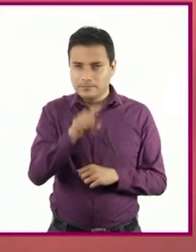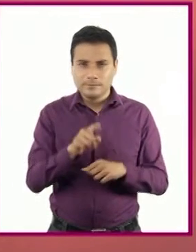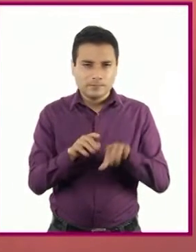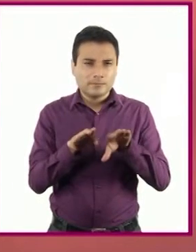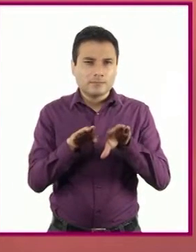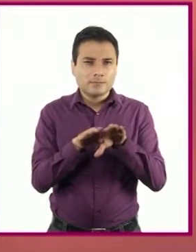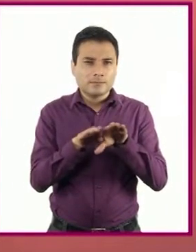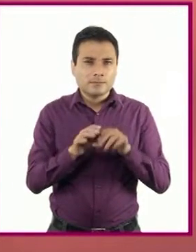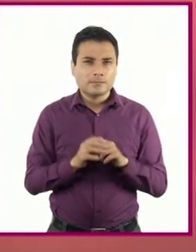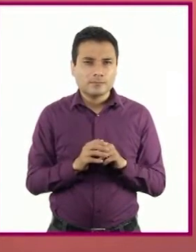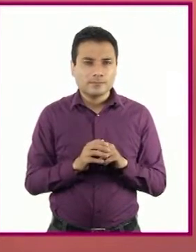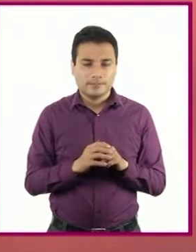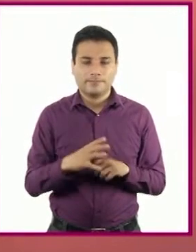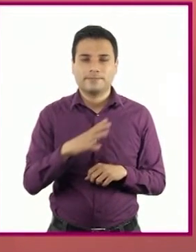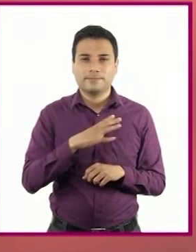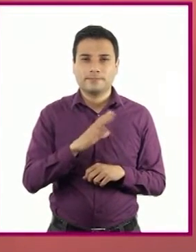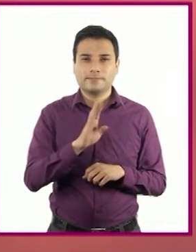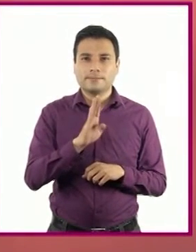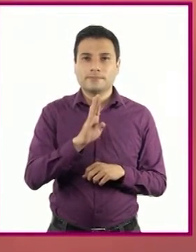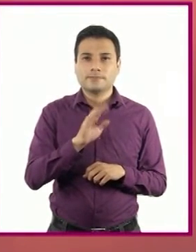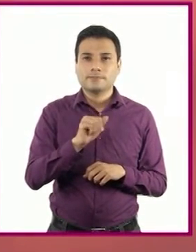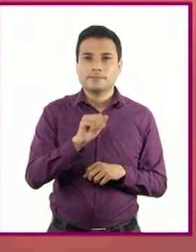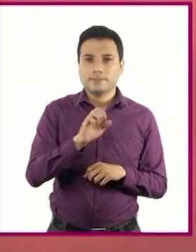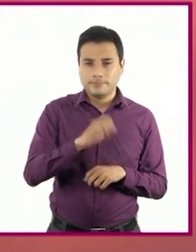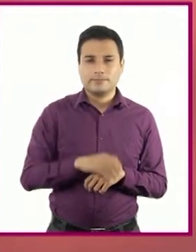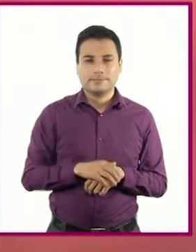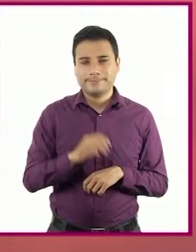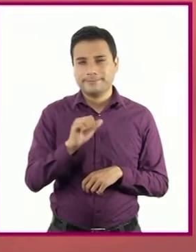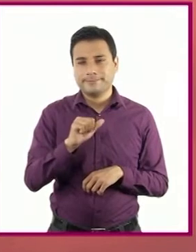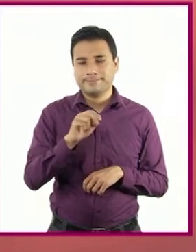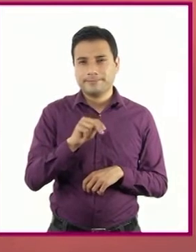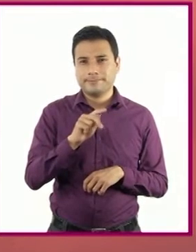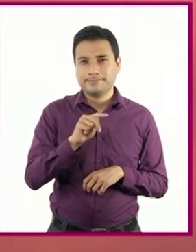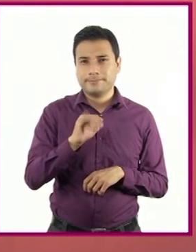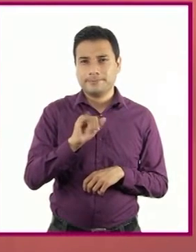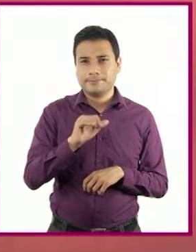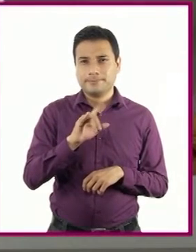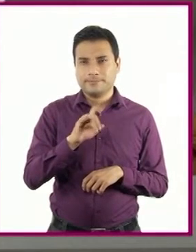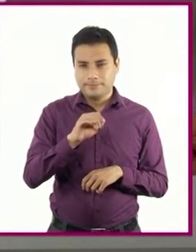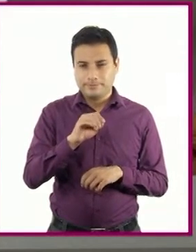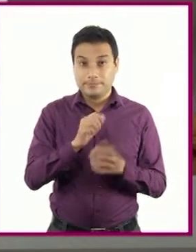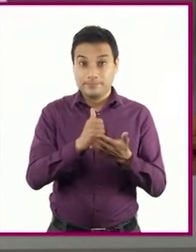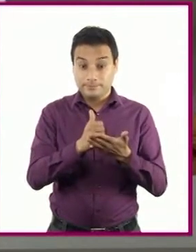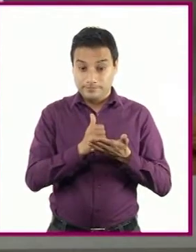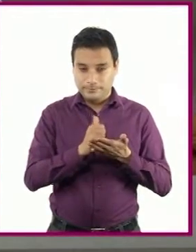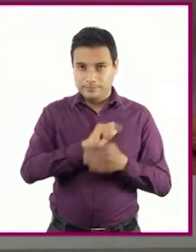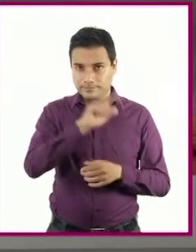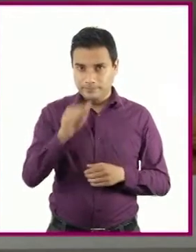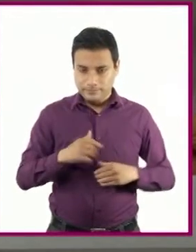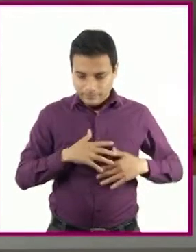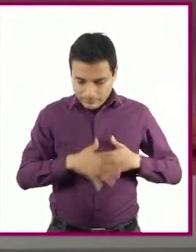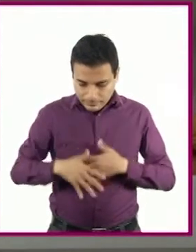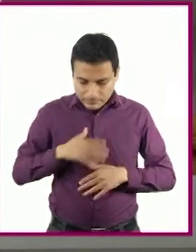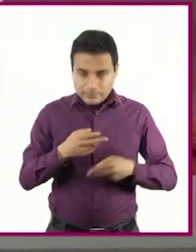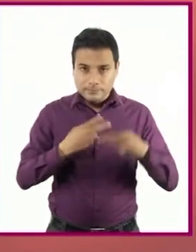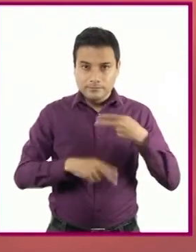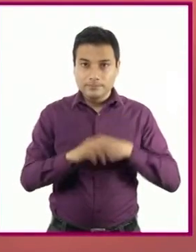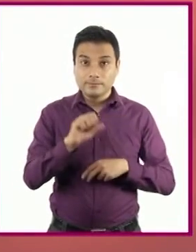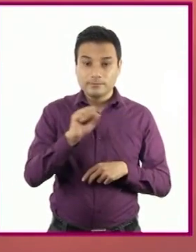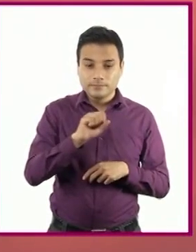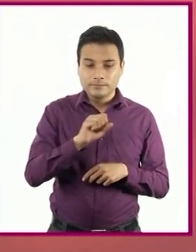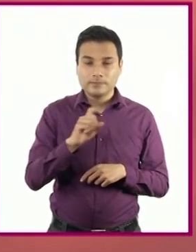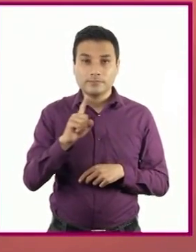la reacción de la base o antiácido con el ácido clorhídrico del estómago para formar sal y agua.